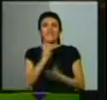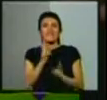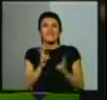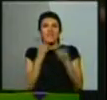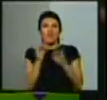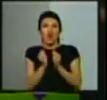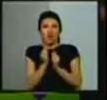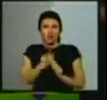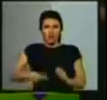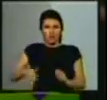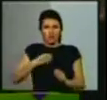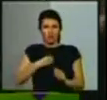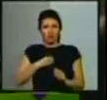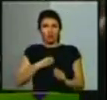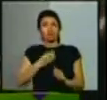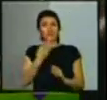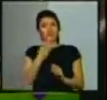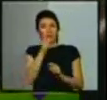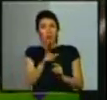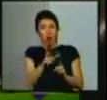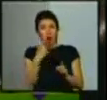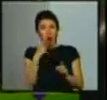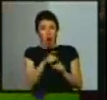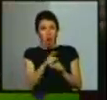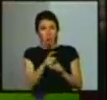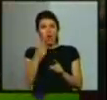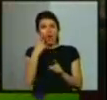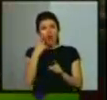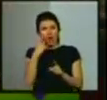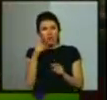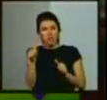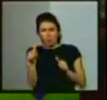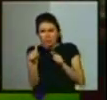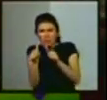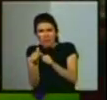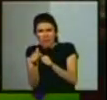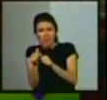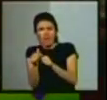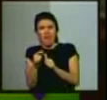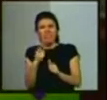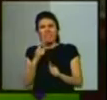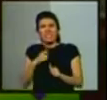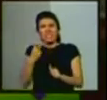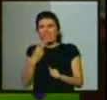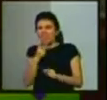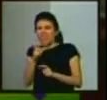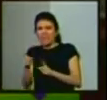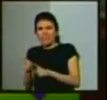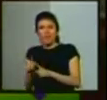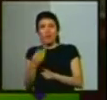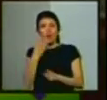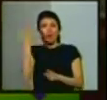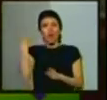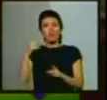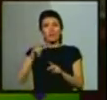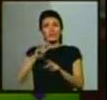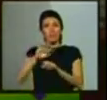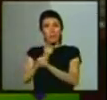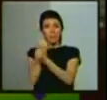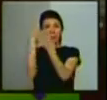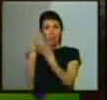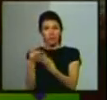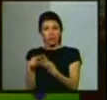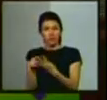pero también el hombre que conoció de cerca lo que aquí ocurría mientras estaba preso, el hombre que también